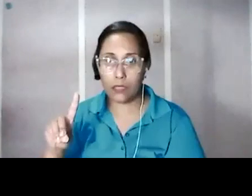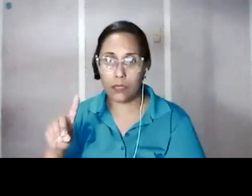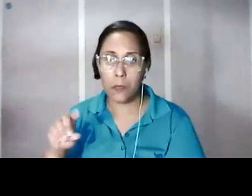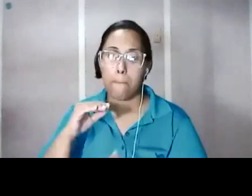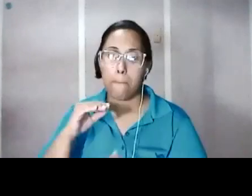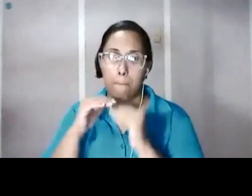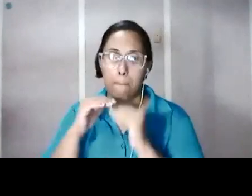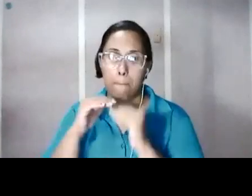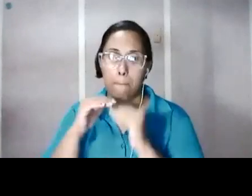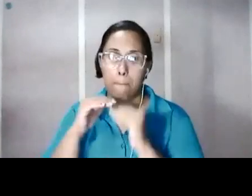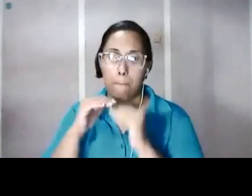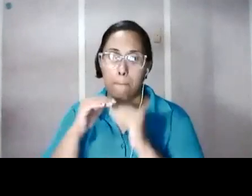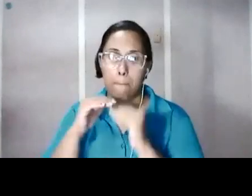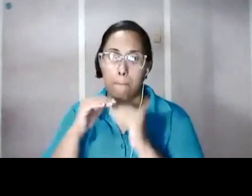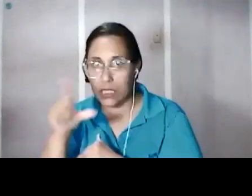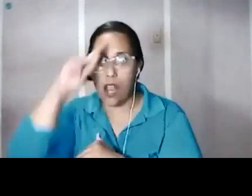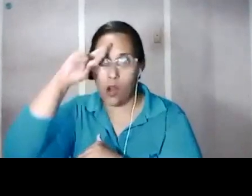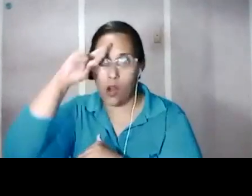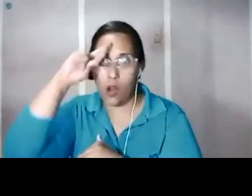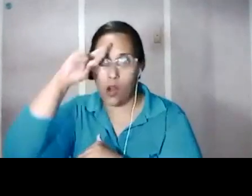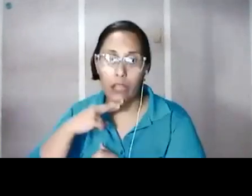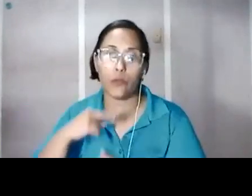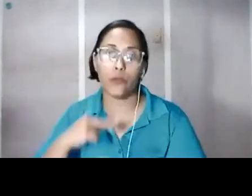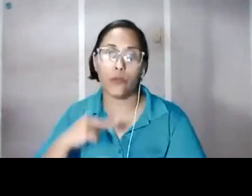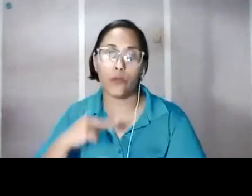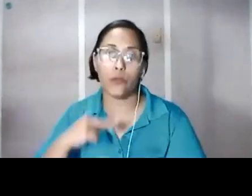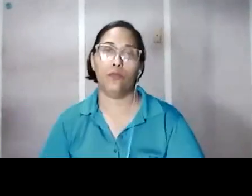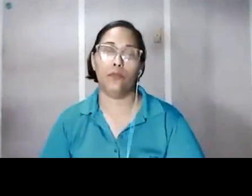latina de los romanos, que era